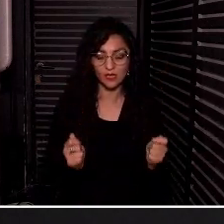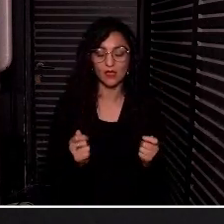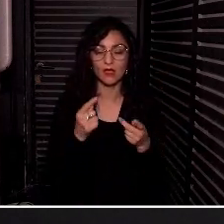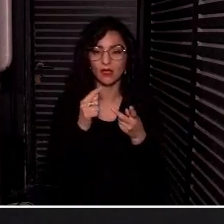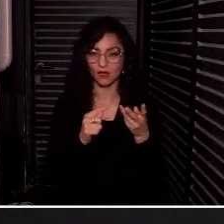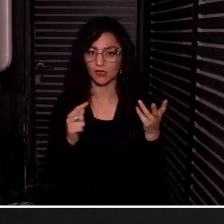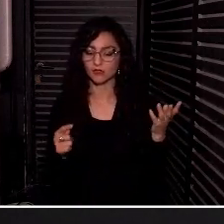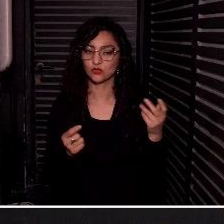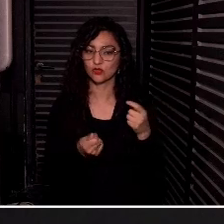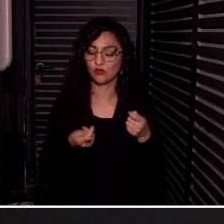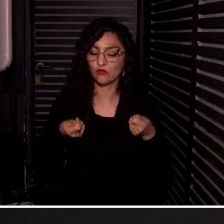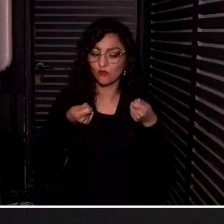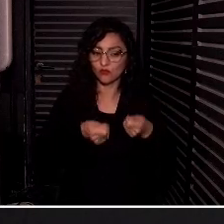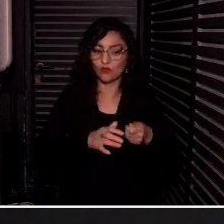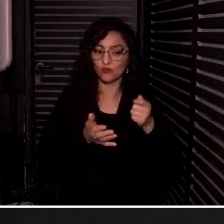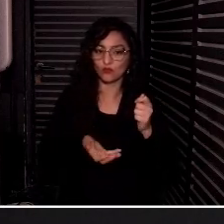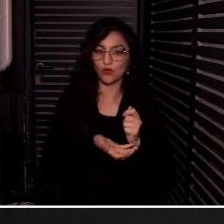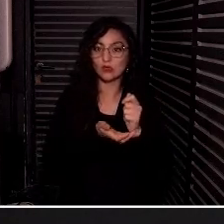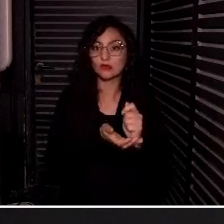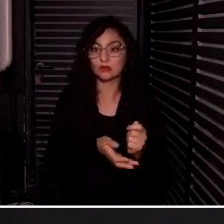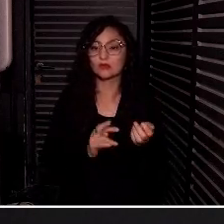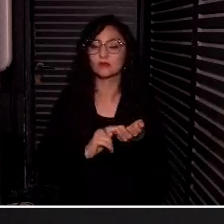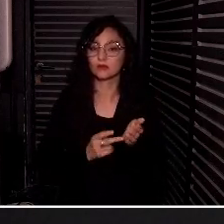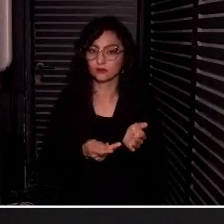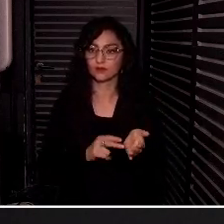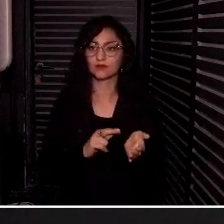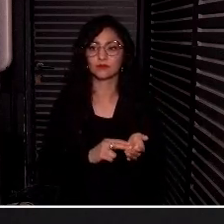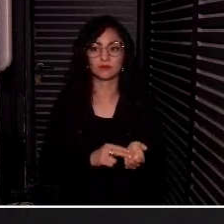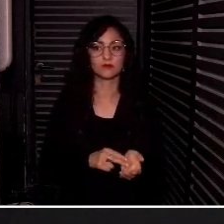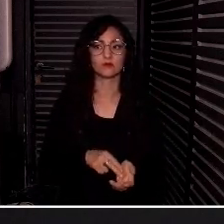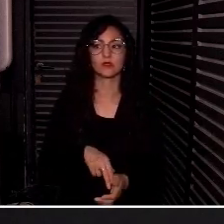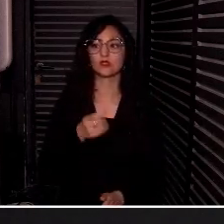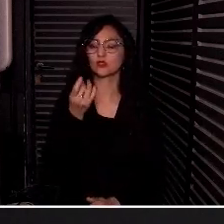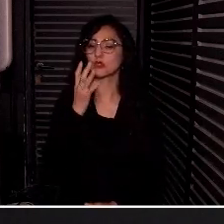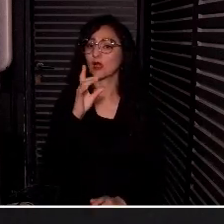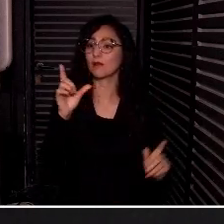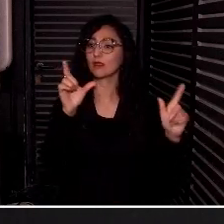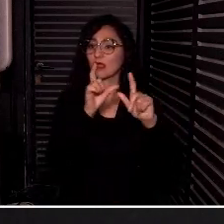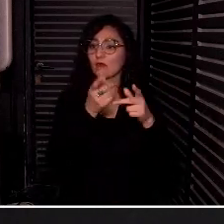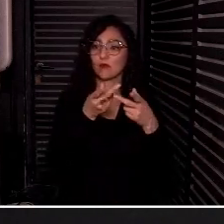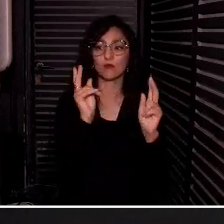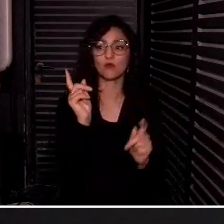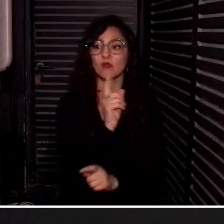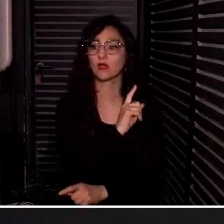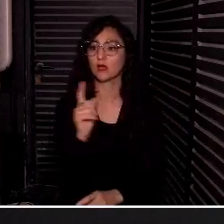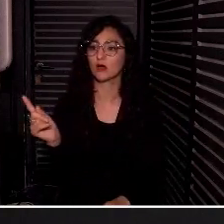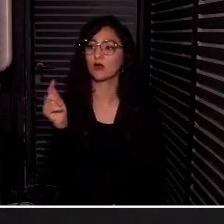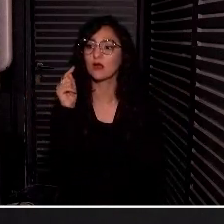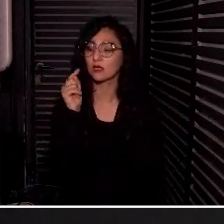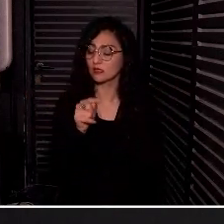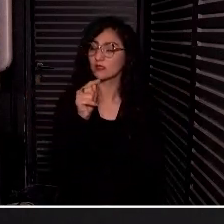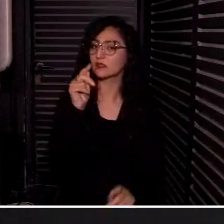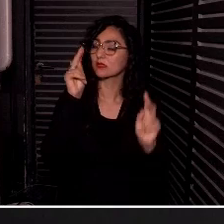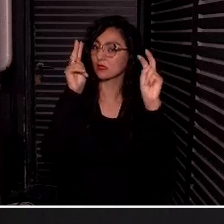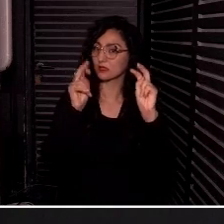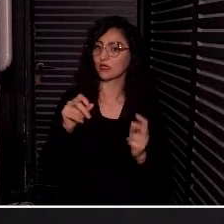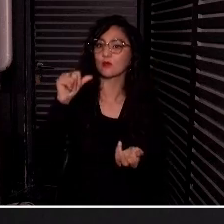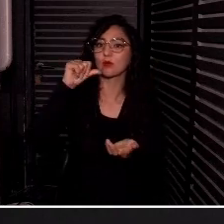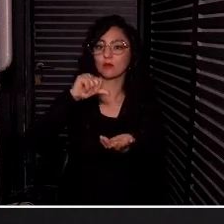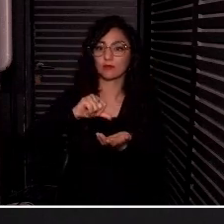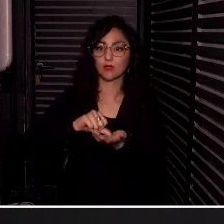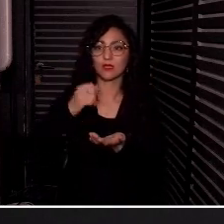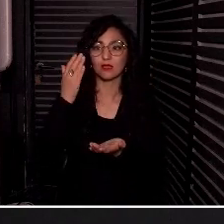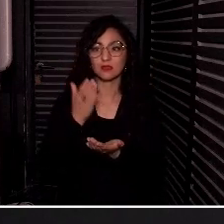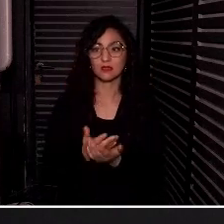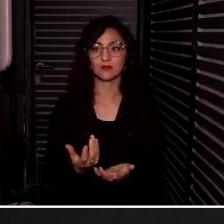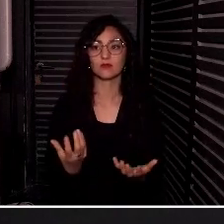vía de financiamiento de los medios de comunicación está en crisis no solo para la televisión pública y ese es un tema que el país se tiene que hacer